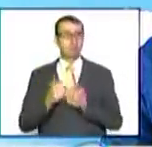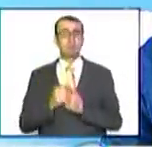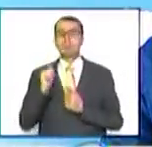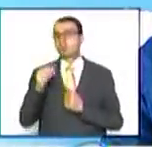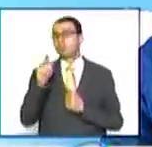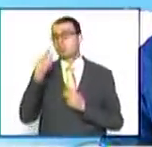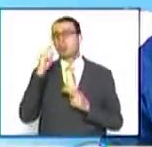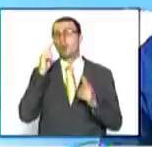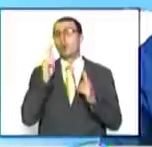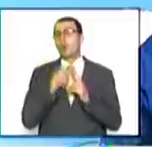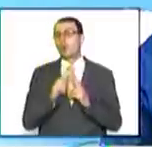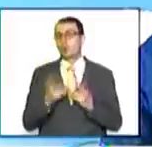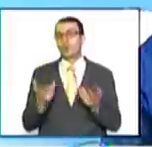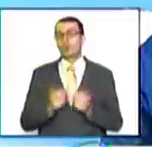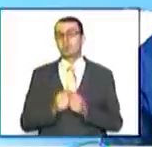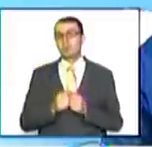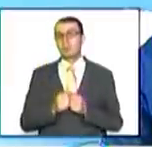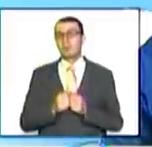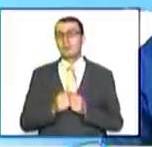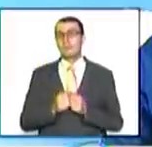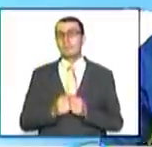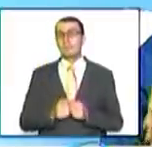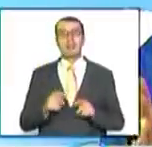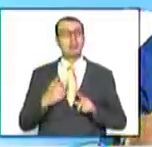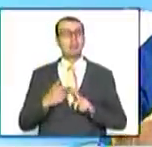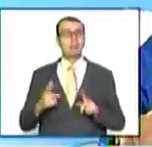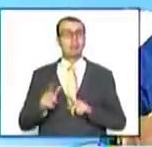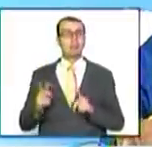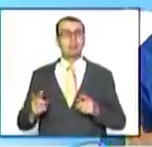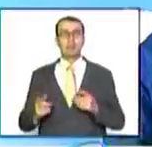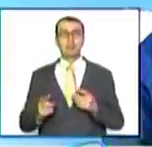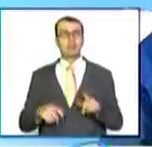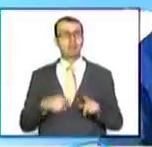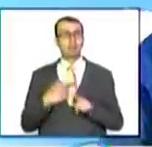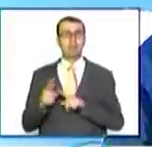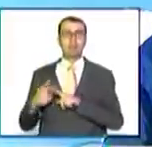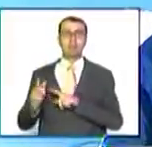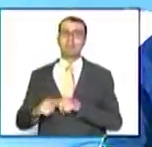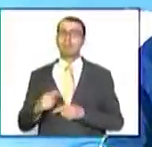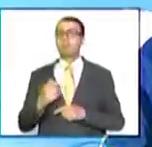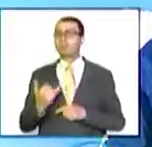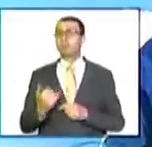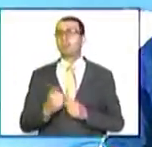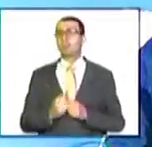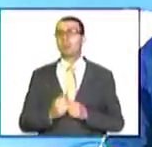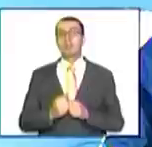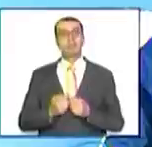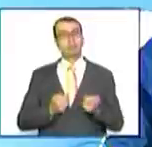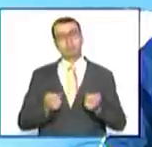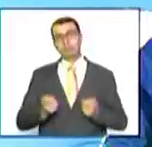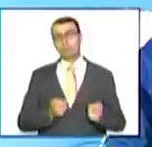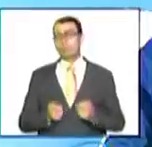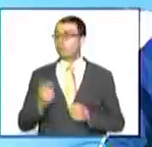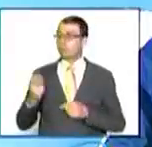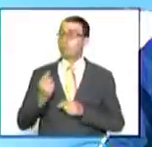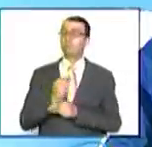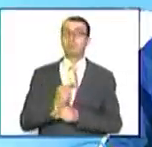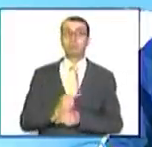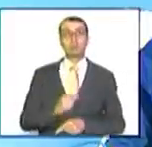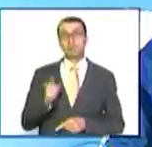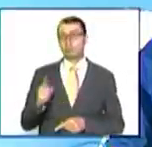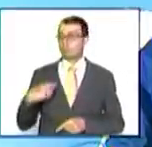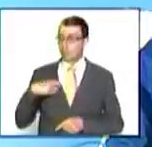las bondades de los muchos y de las muchas posibilidades terapéuticas que existen para el manejo de la